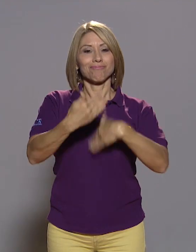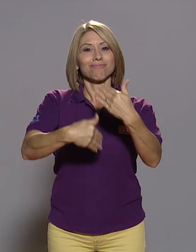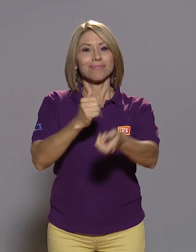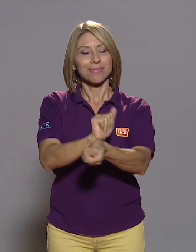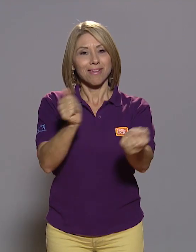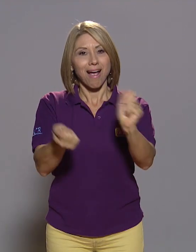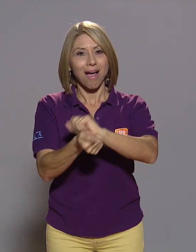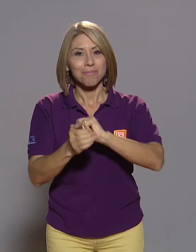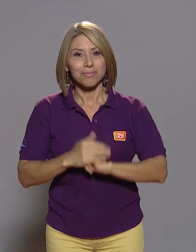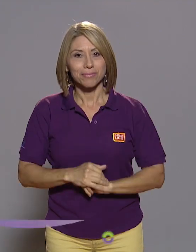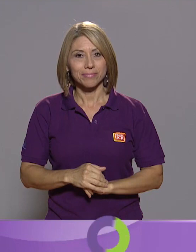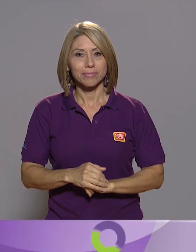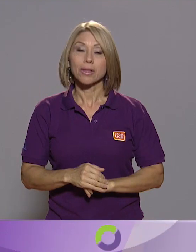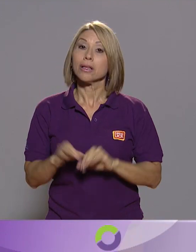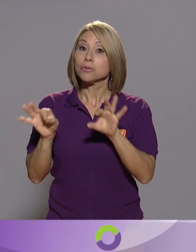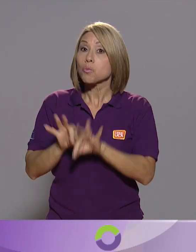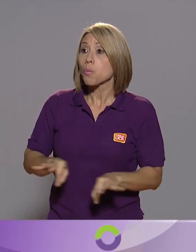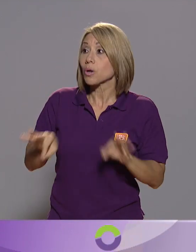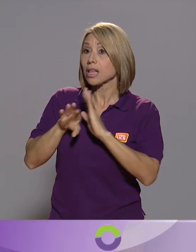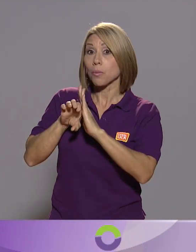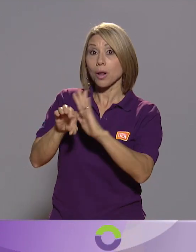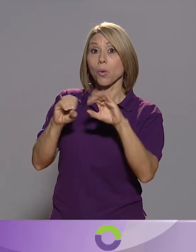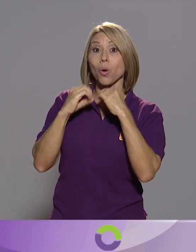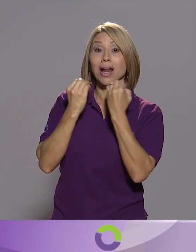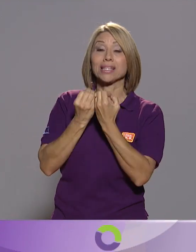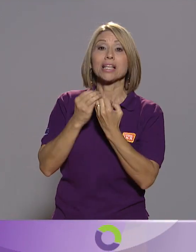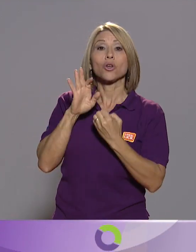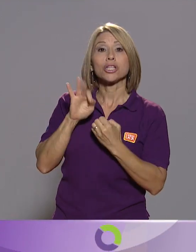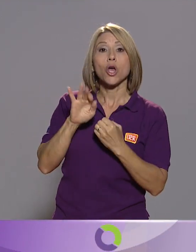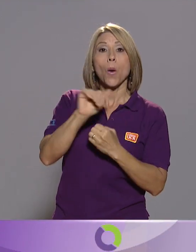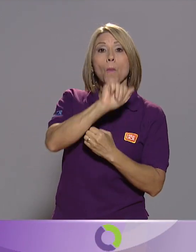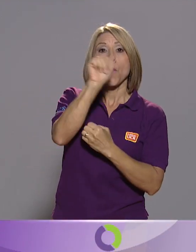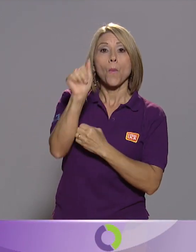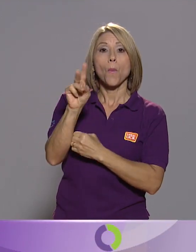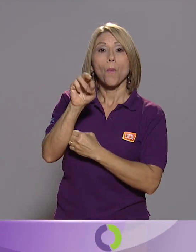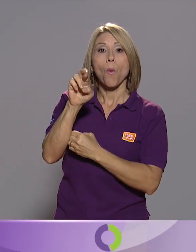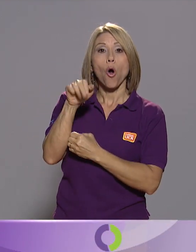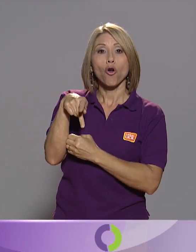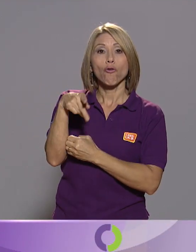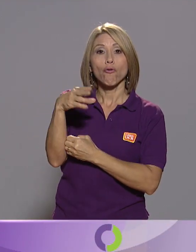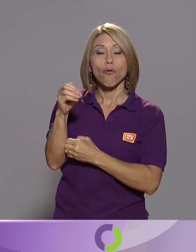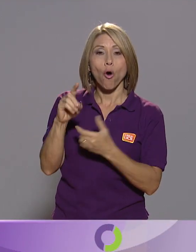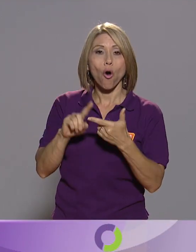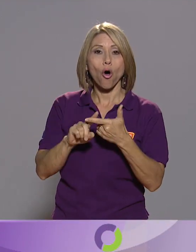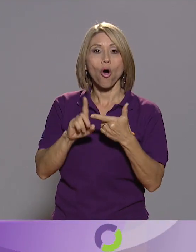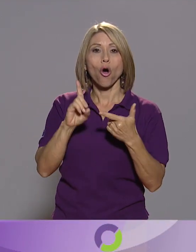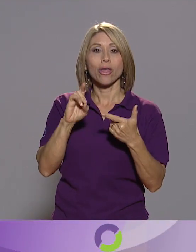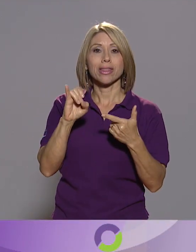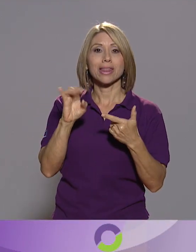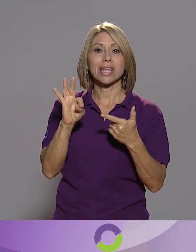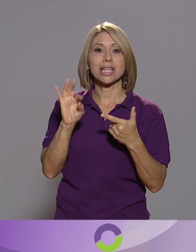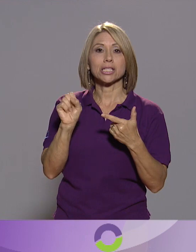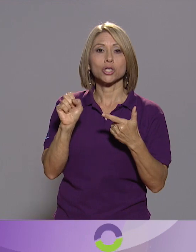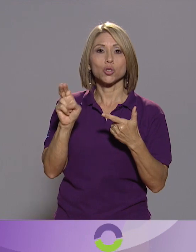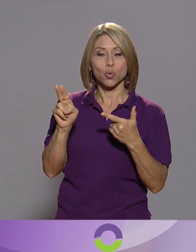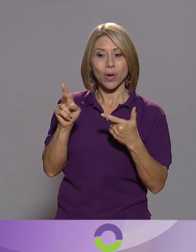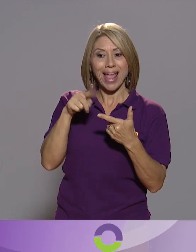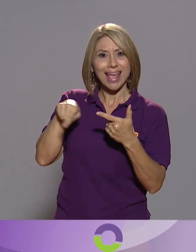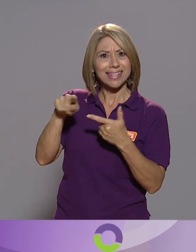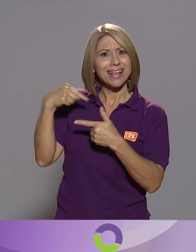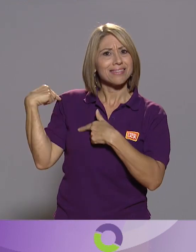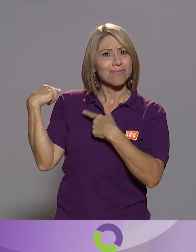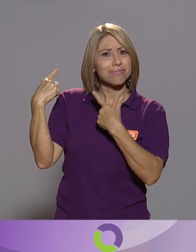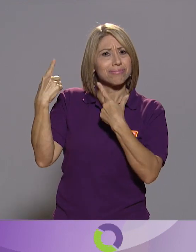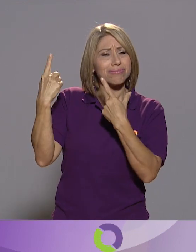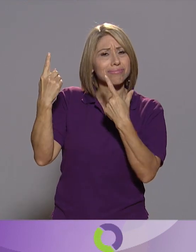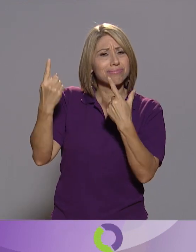bueno, como ustedes mencionaban, organizaciones como ITSU o como Morfo vienen trabajando en el modelo de vida independiente para personas con